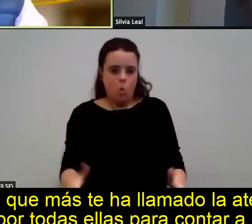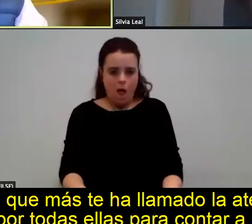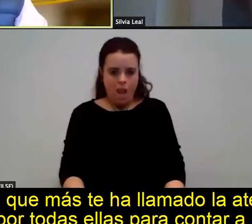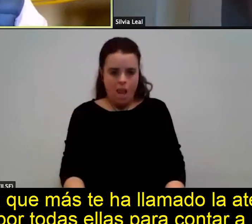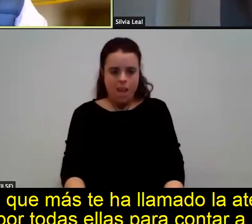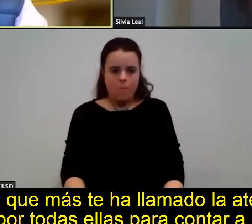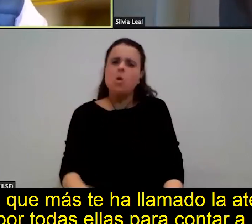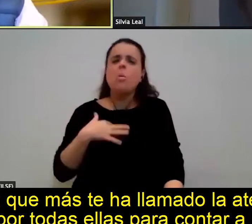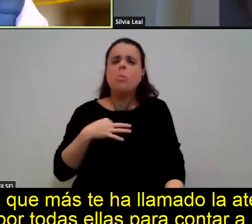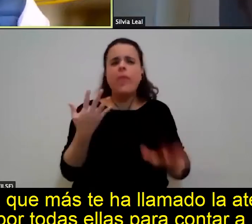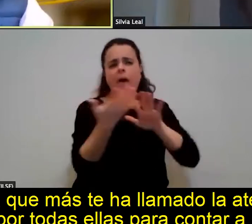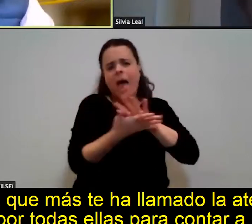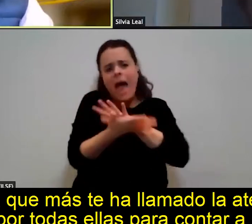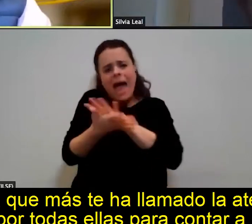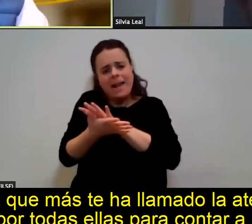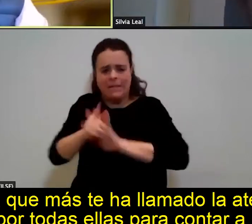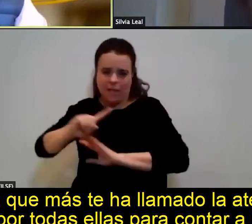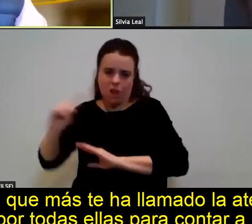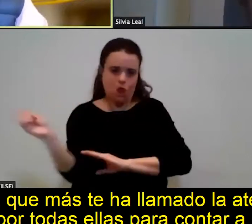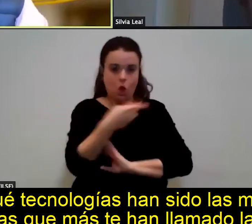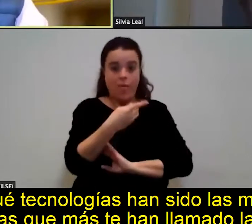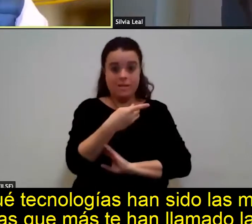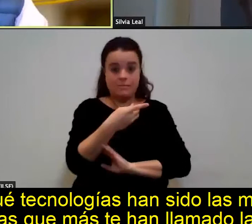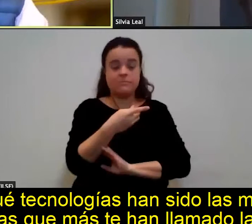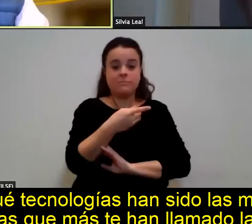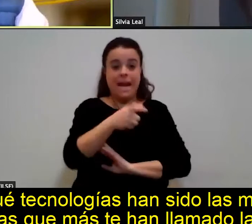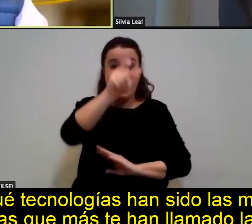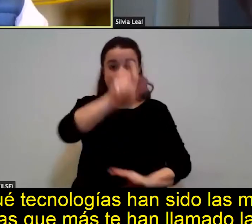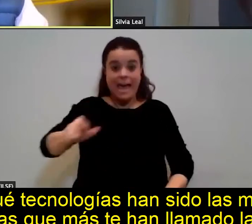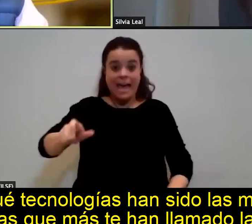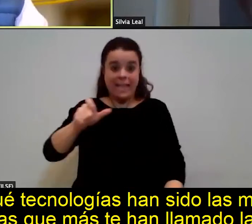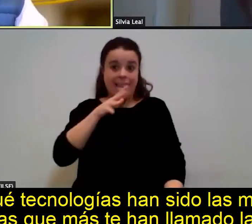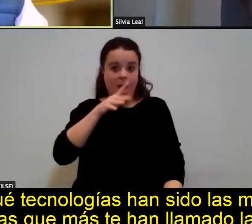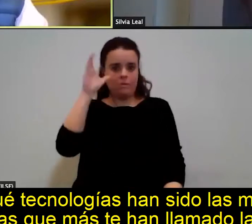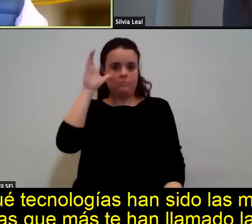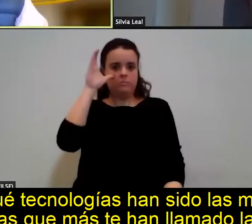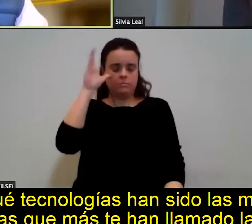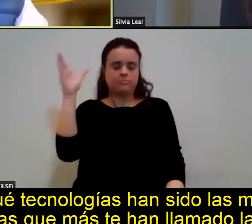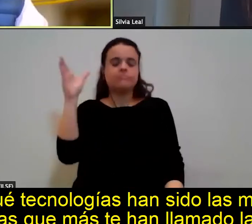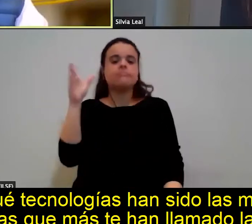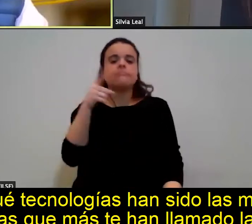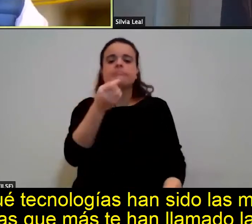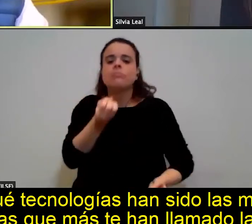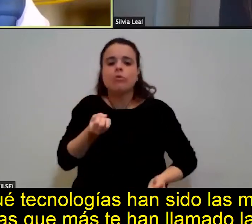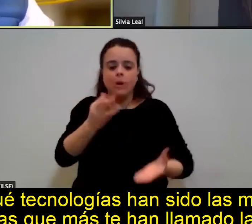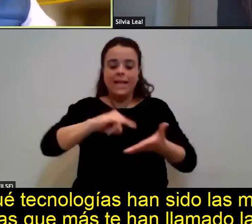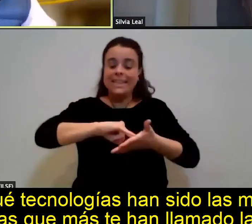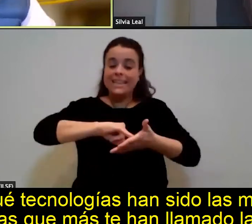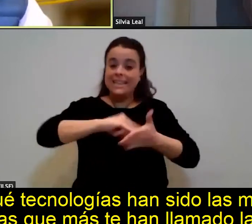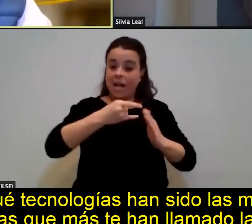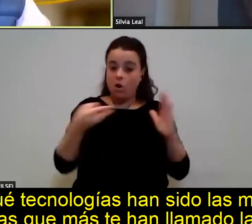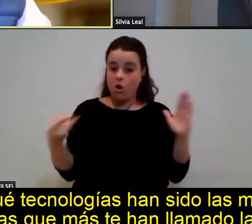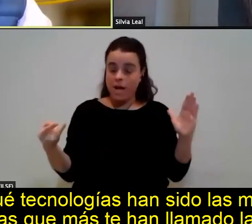ellas para contarle a la gente que nos está escuchando qué tecnologías han sido las